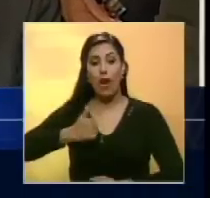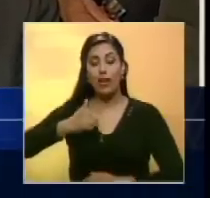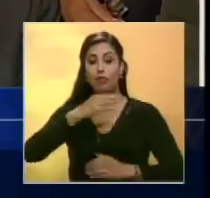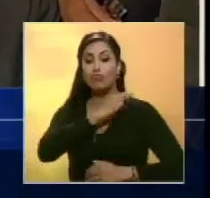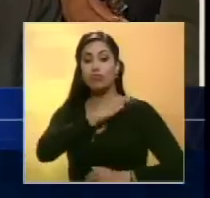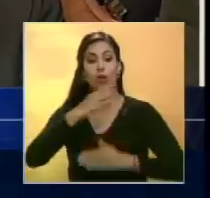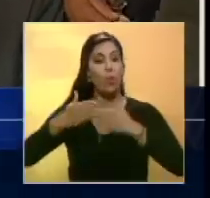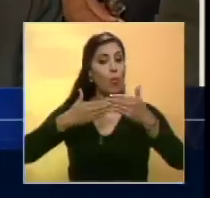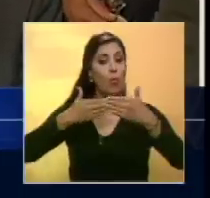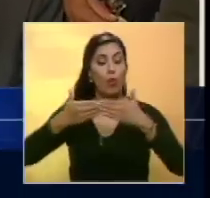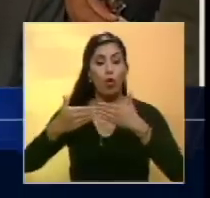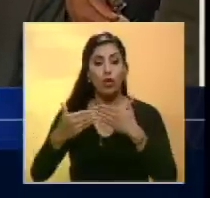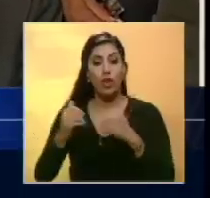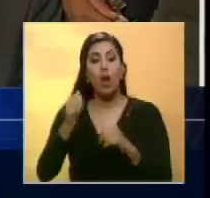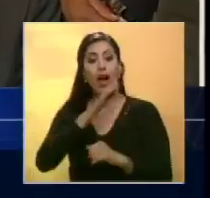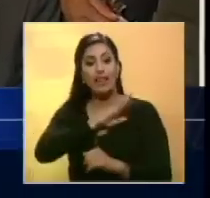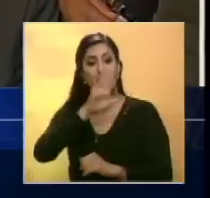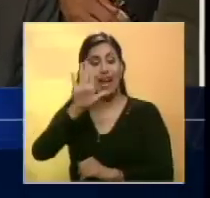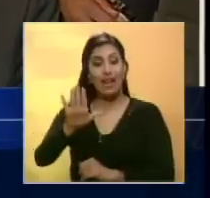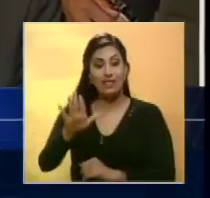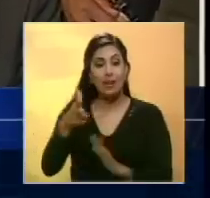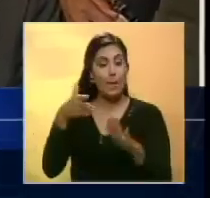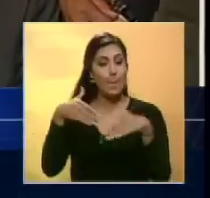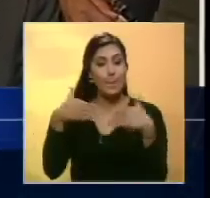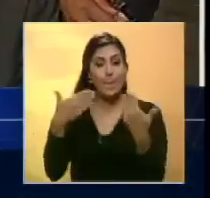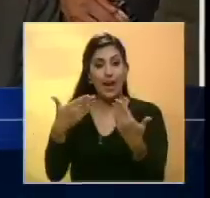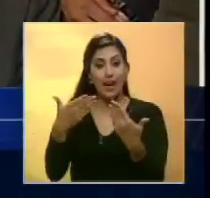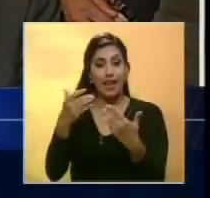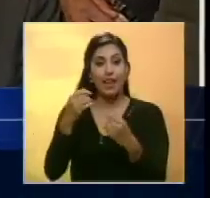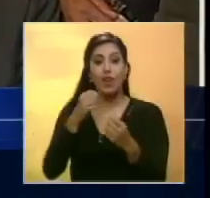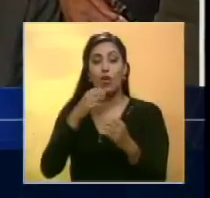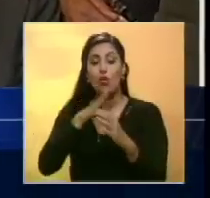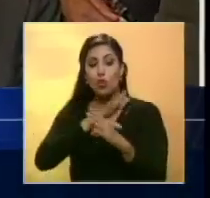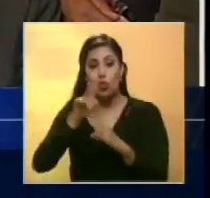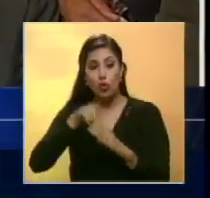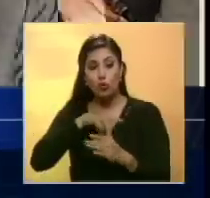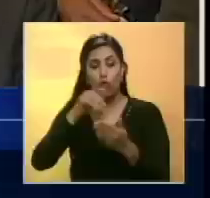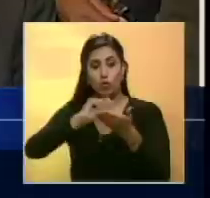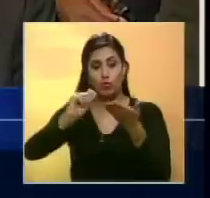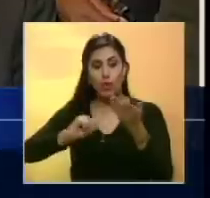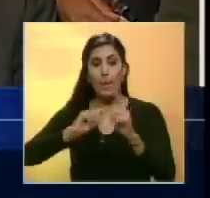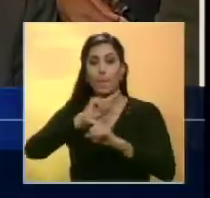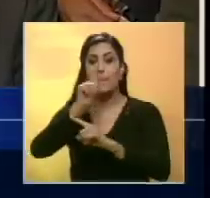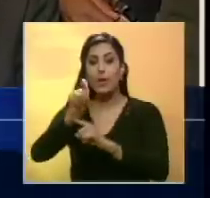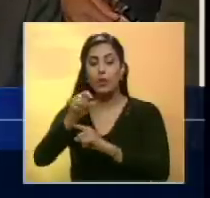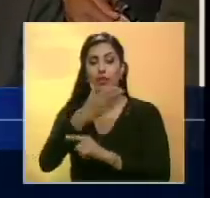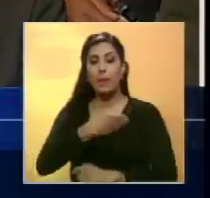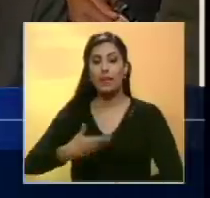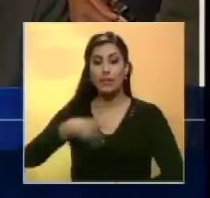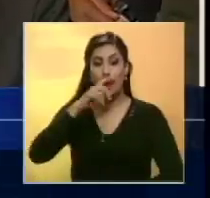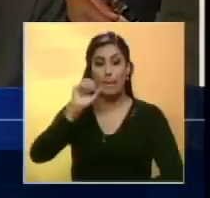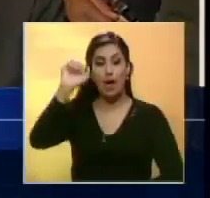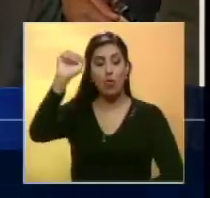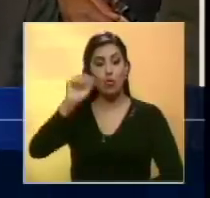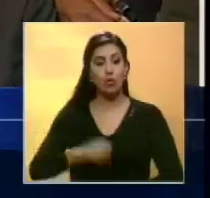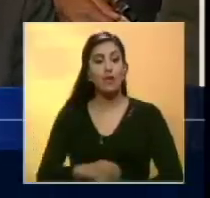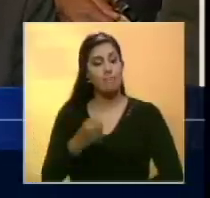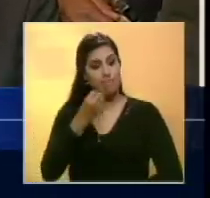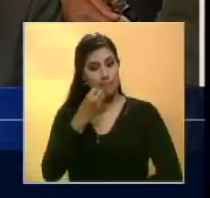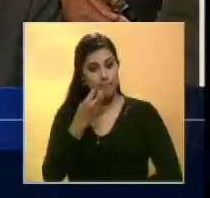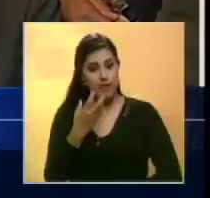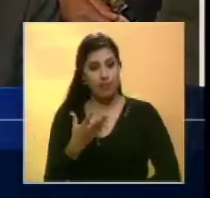rango, incluso con facultades para enviarle cuestionarios al presidente de la República.